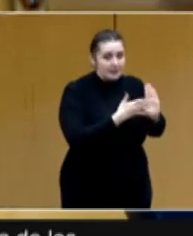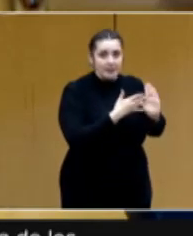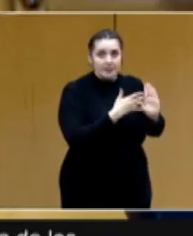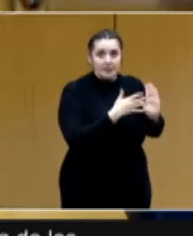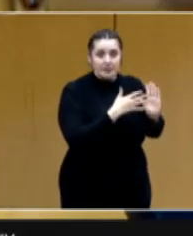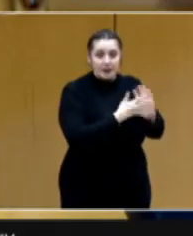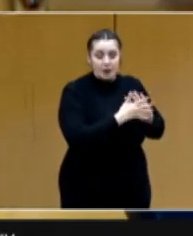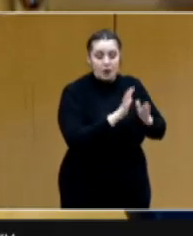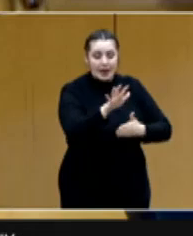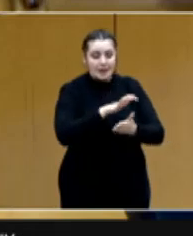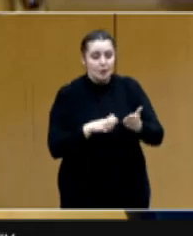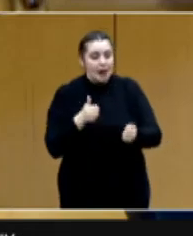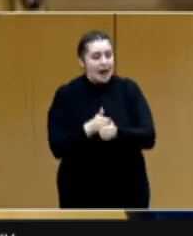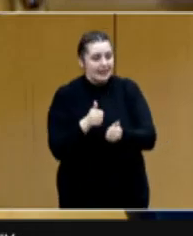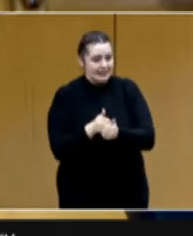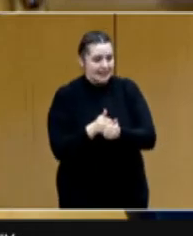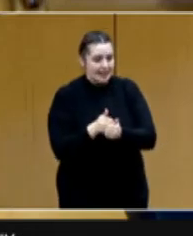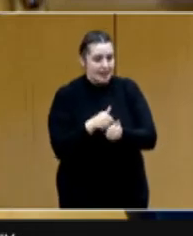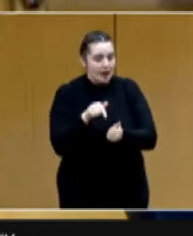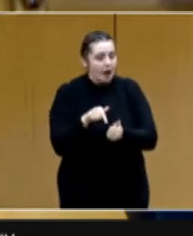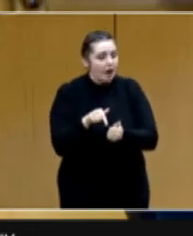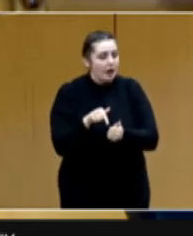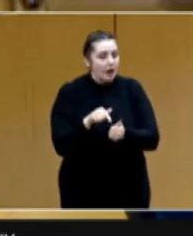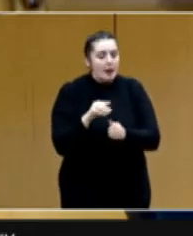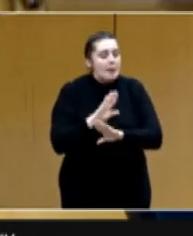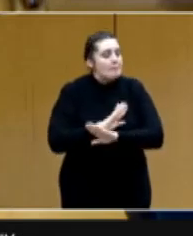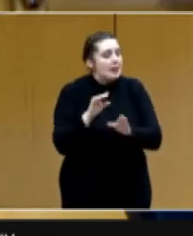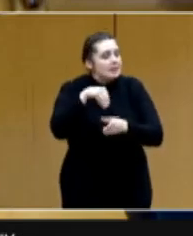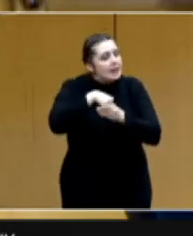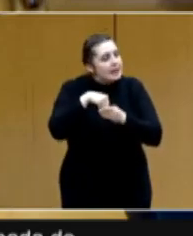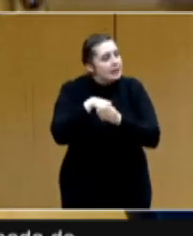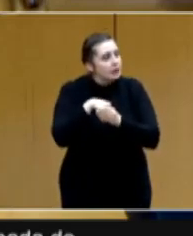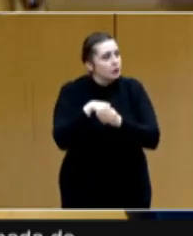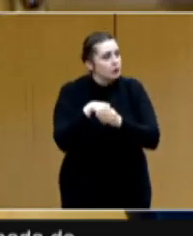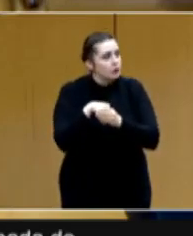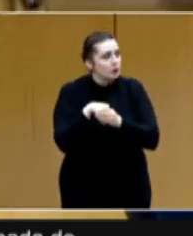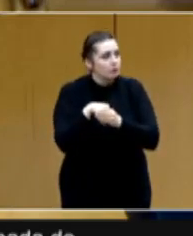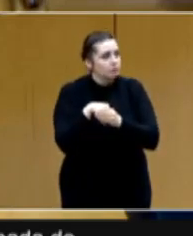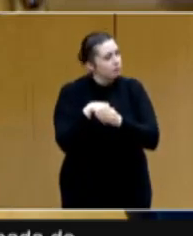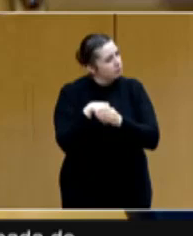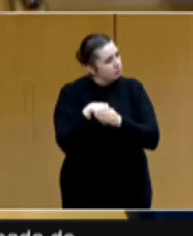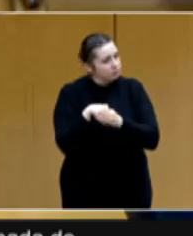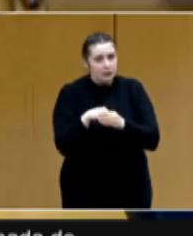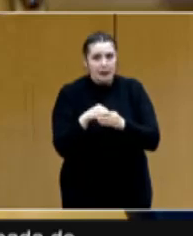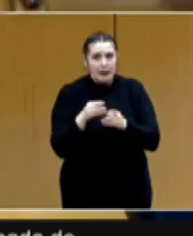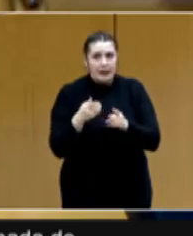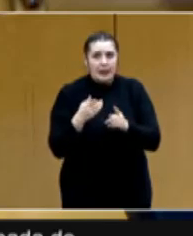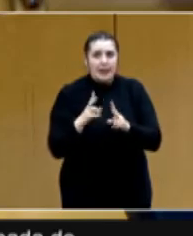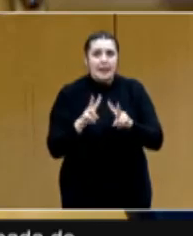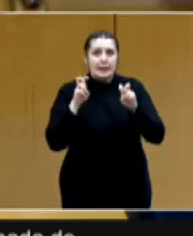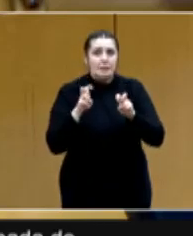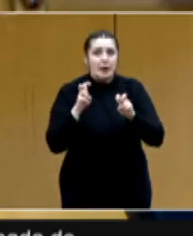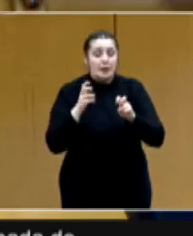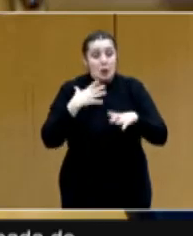de asistencia que solamente va a contener el alcance de las facultades de los asistentes y el alcance de las posibles